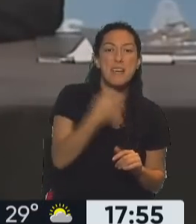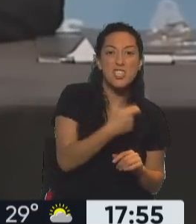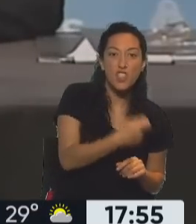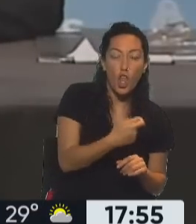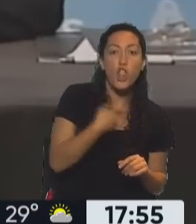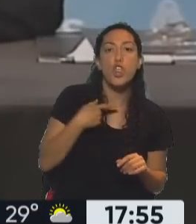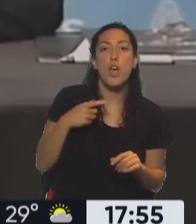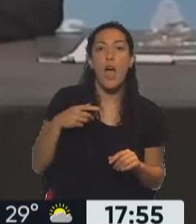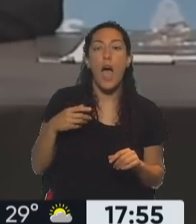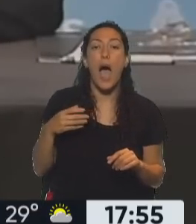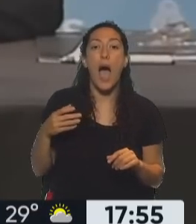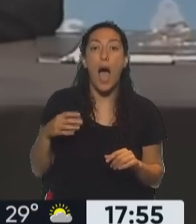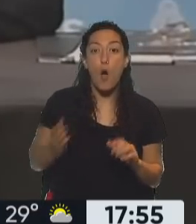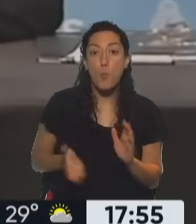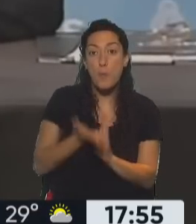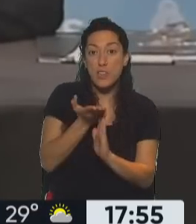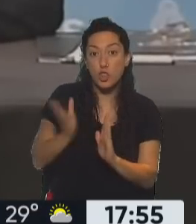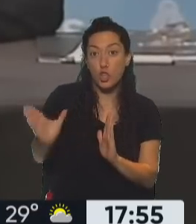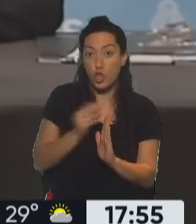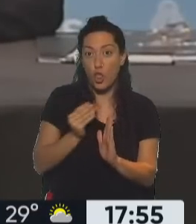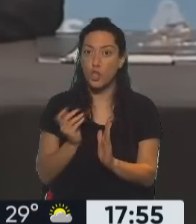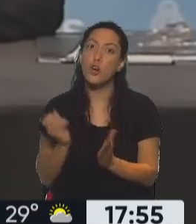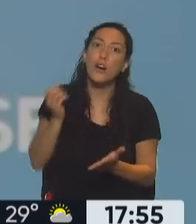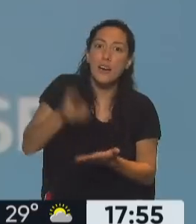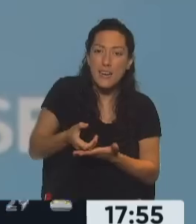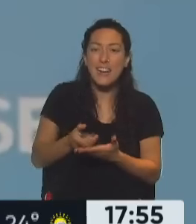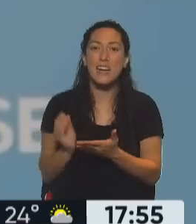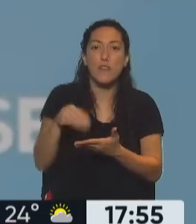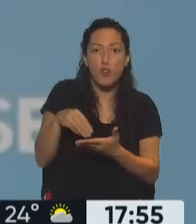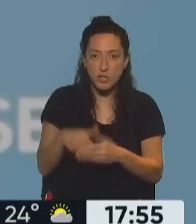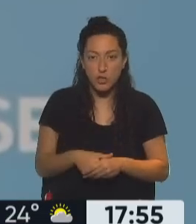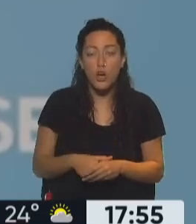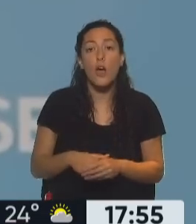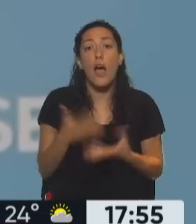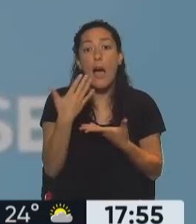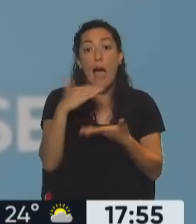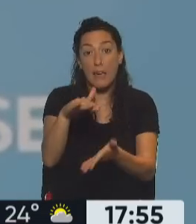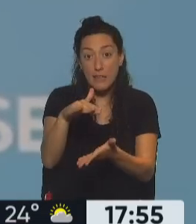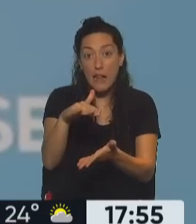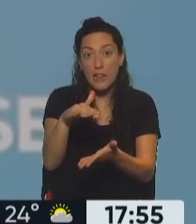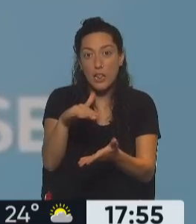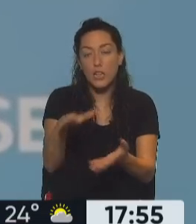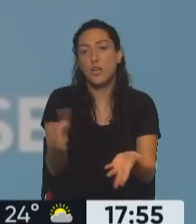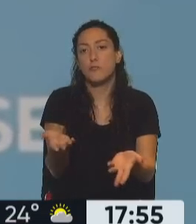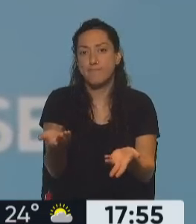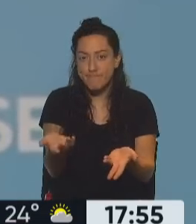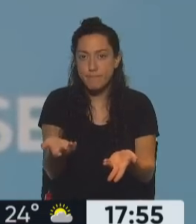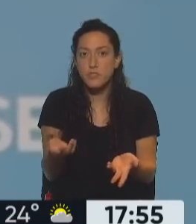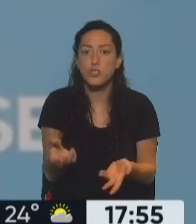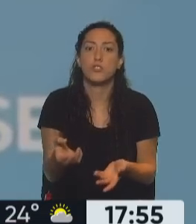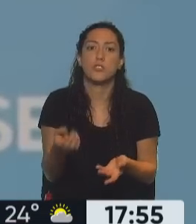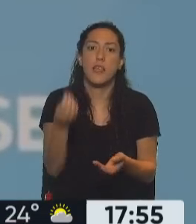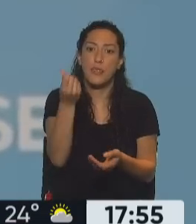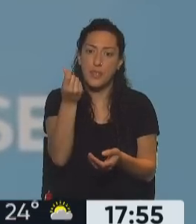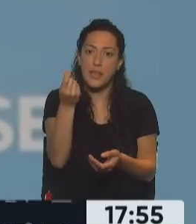tienen todos un refuerzo en su jubilaciones que además con el aguinaldo es también algo importante